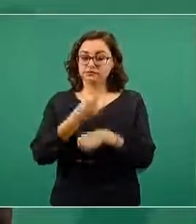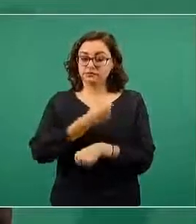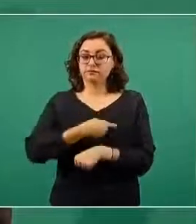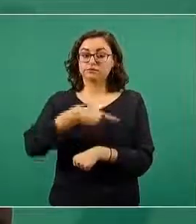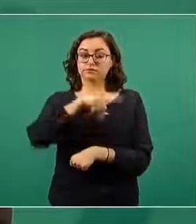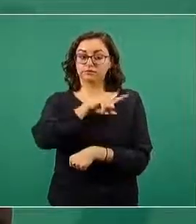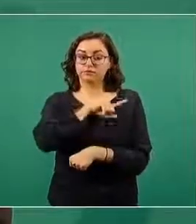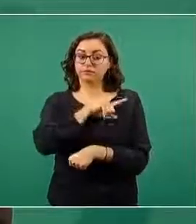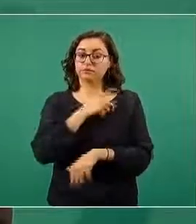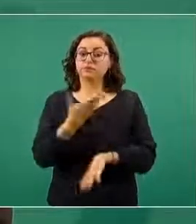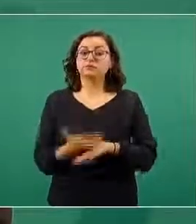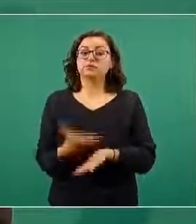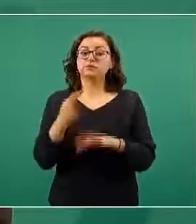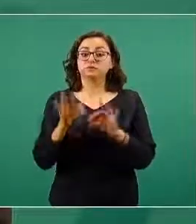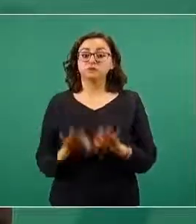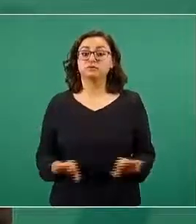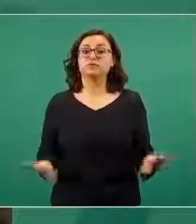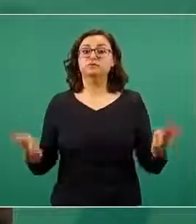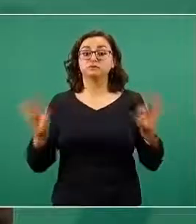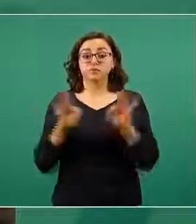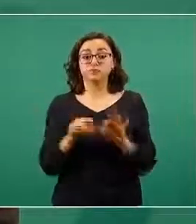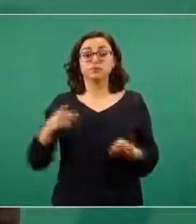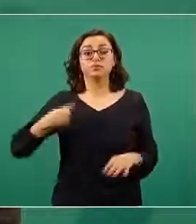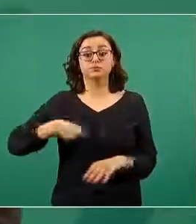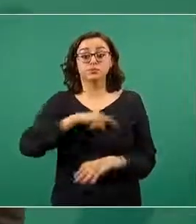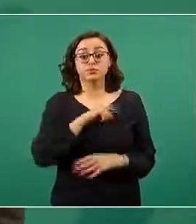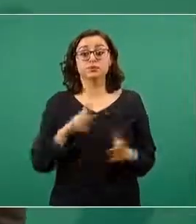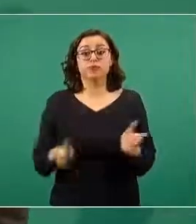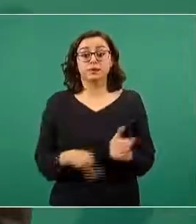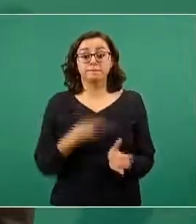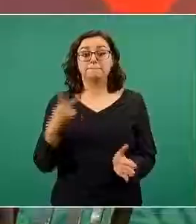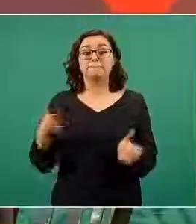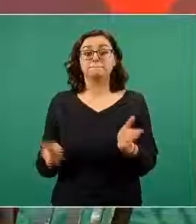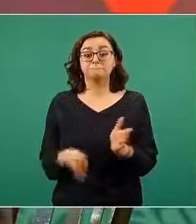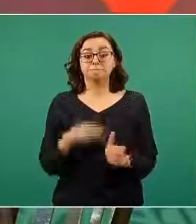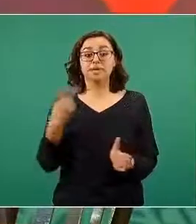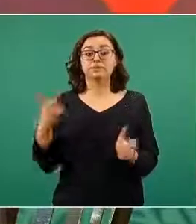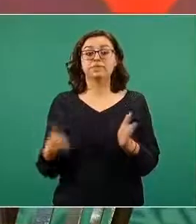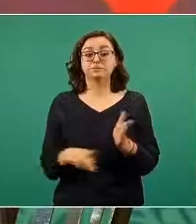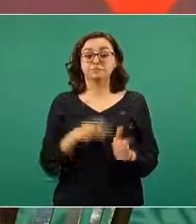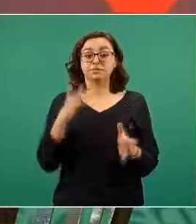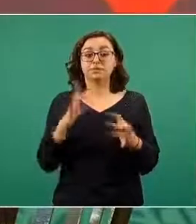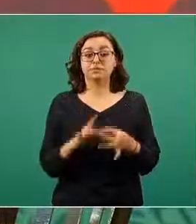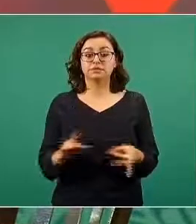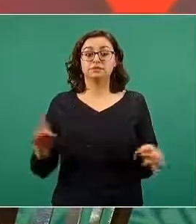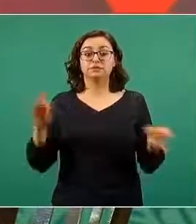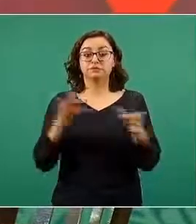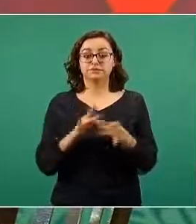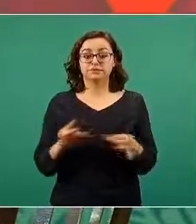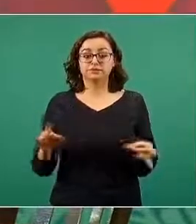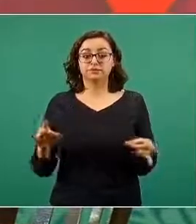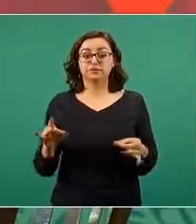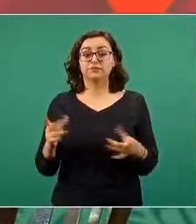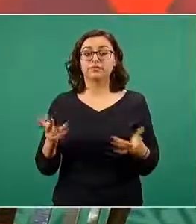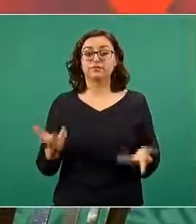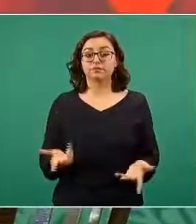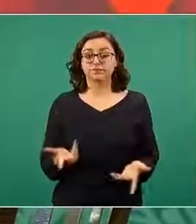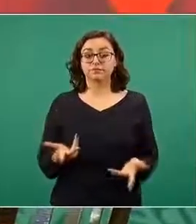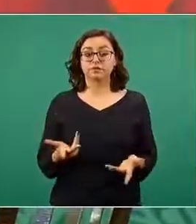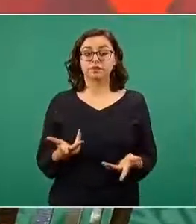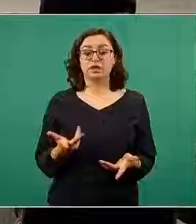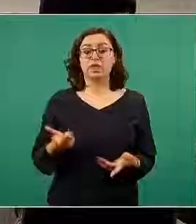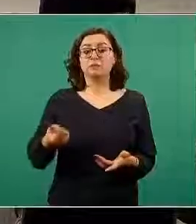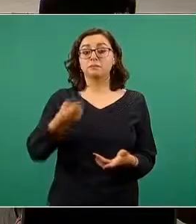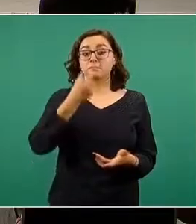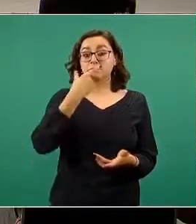Por eso es muy importante, y lo hemos dicho también en esta conferencia de prensa, como los tratamientos